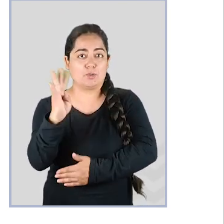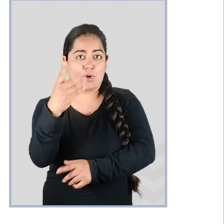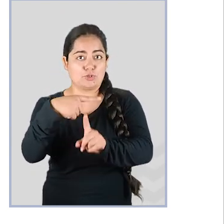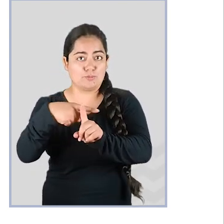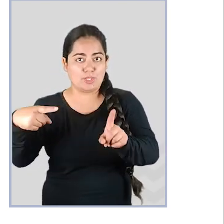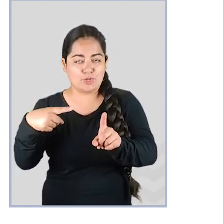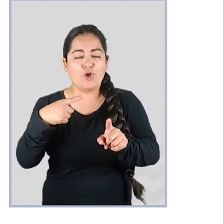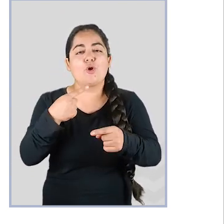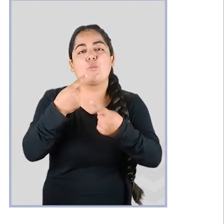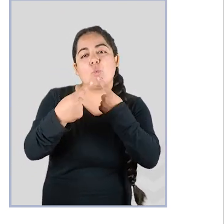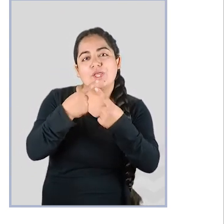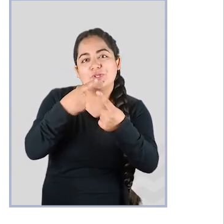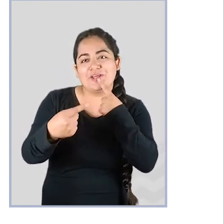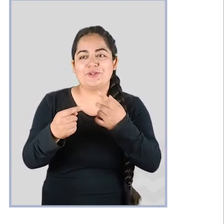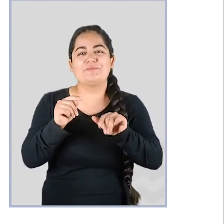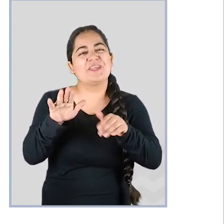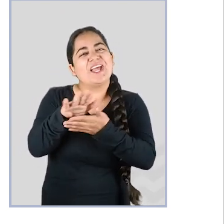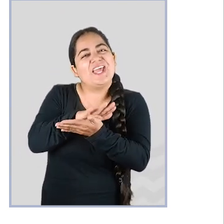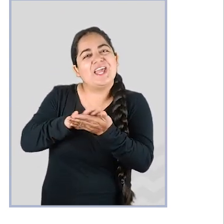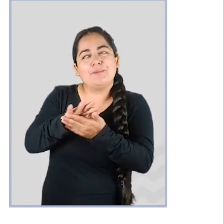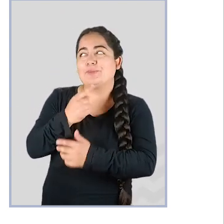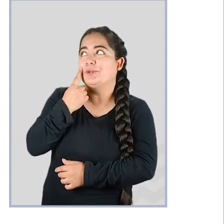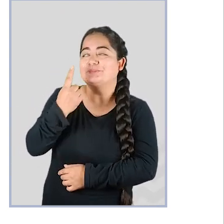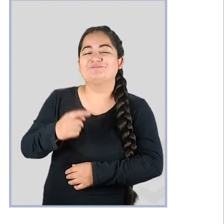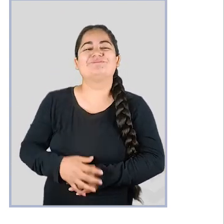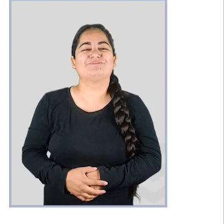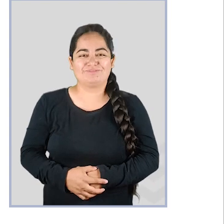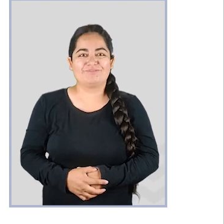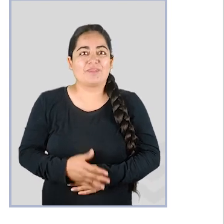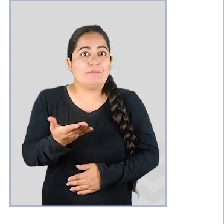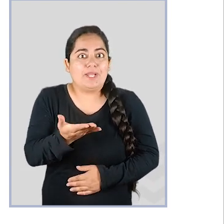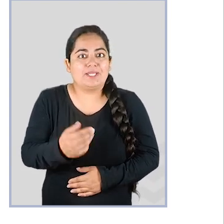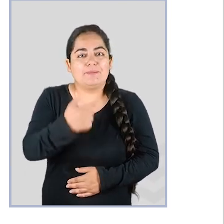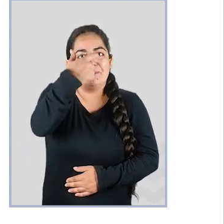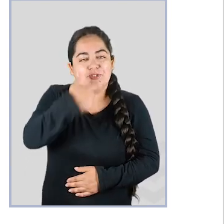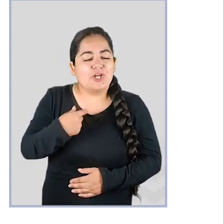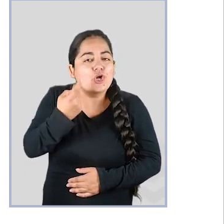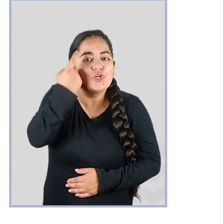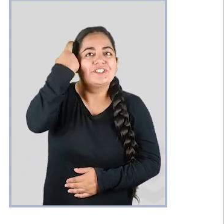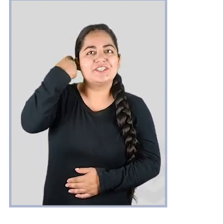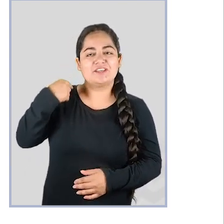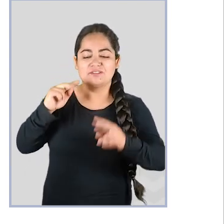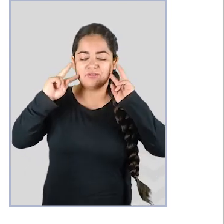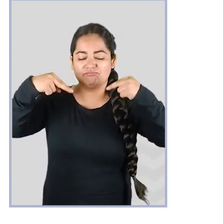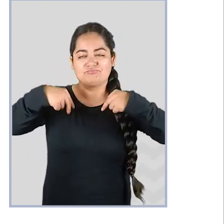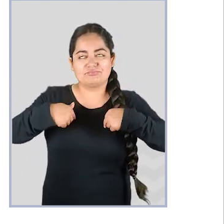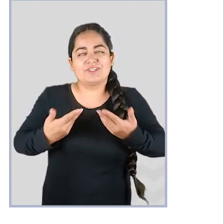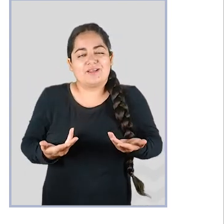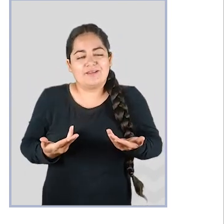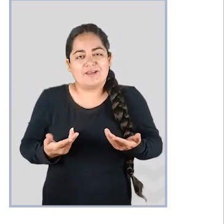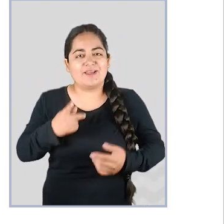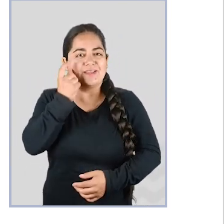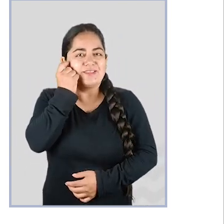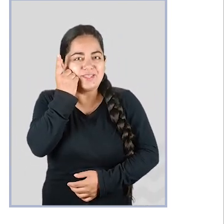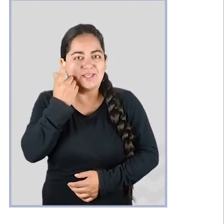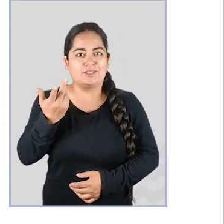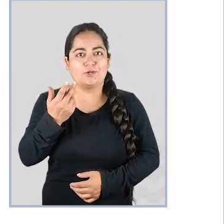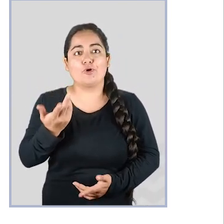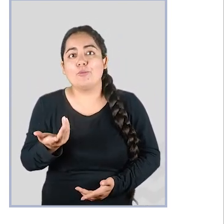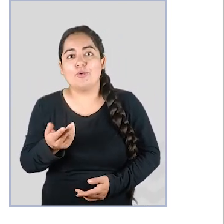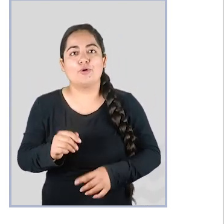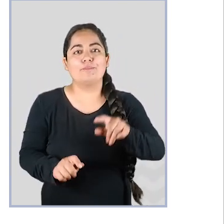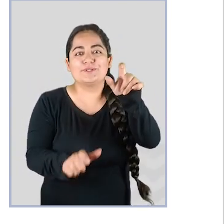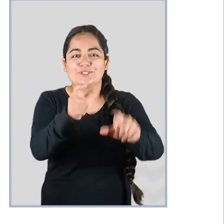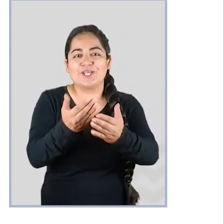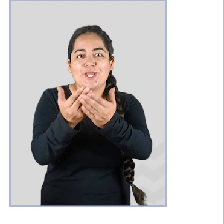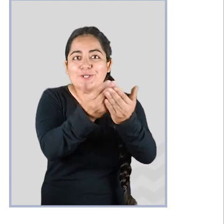se incluyen preguntas, como estos ejemplos, relativas al desarrollo de la conciencia de sí mismo o misma, así como la percepción que tienen los y